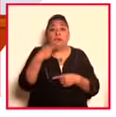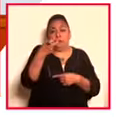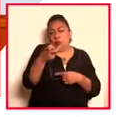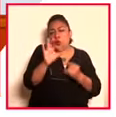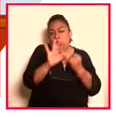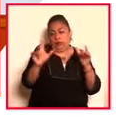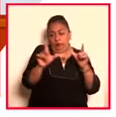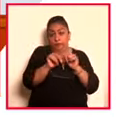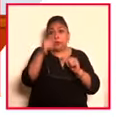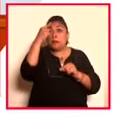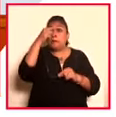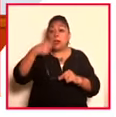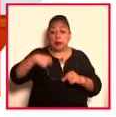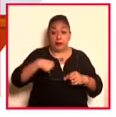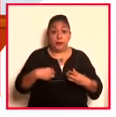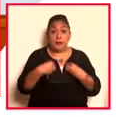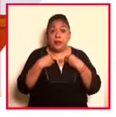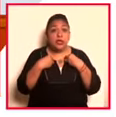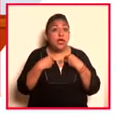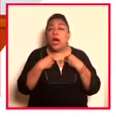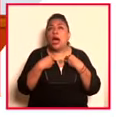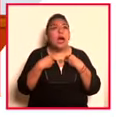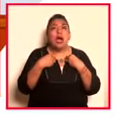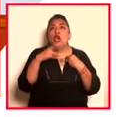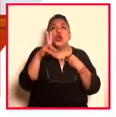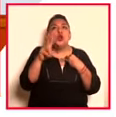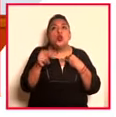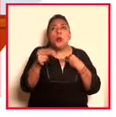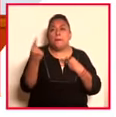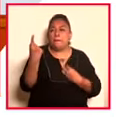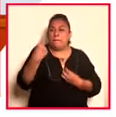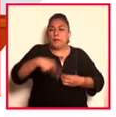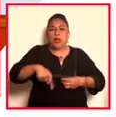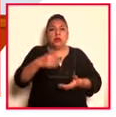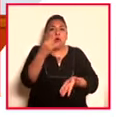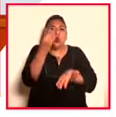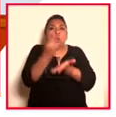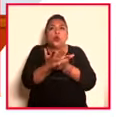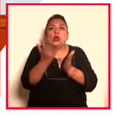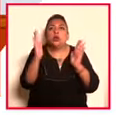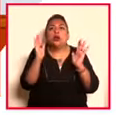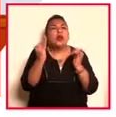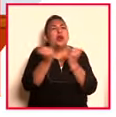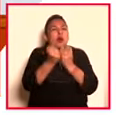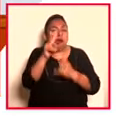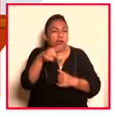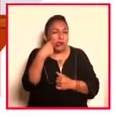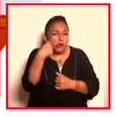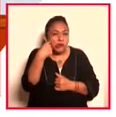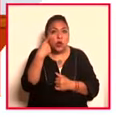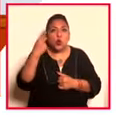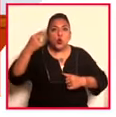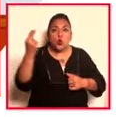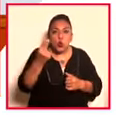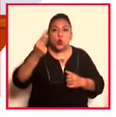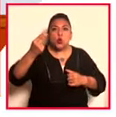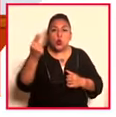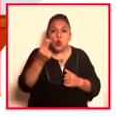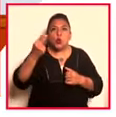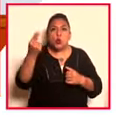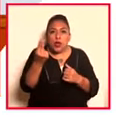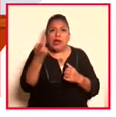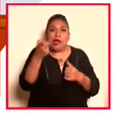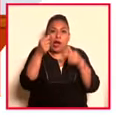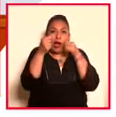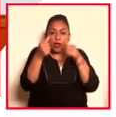para que nuestra vida no esté regida única y exclusivamente, como sucede tan a menudo, por lo urgente, es decir, lo que